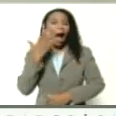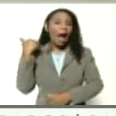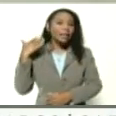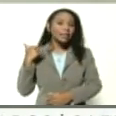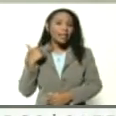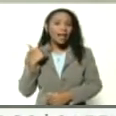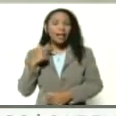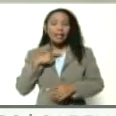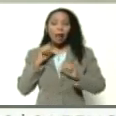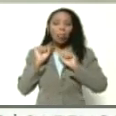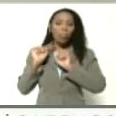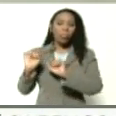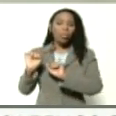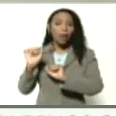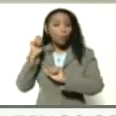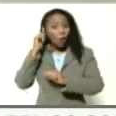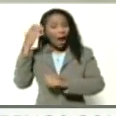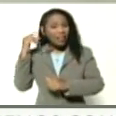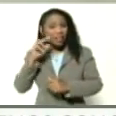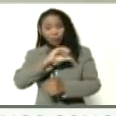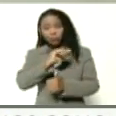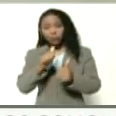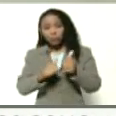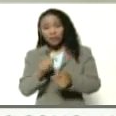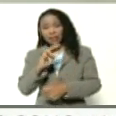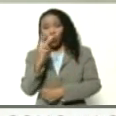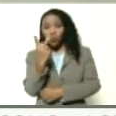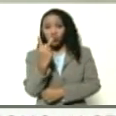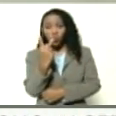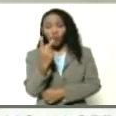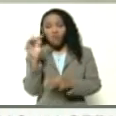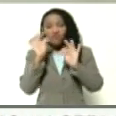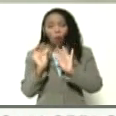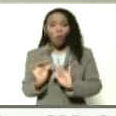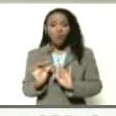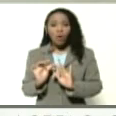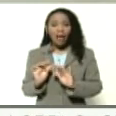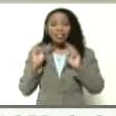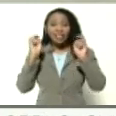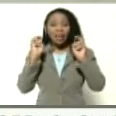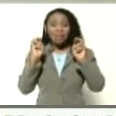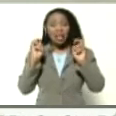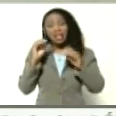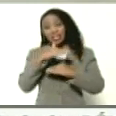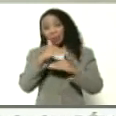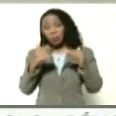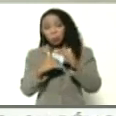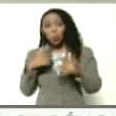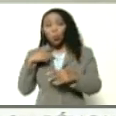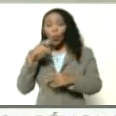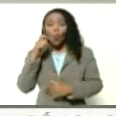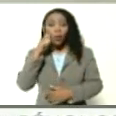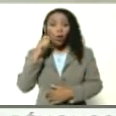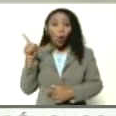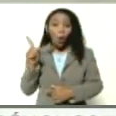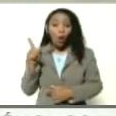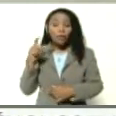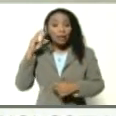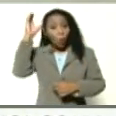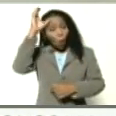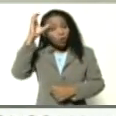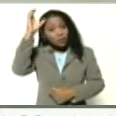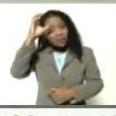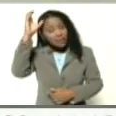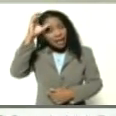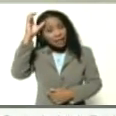a la mujer a un segundo plano, a veces en términos casi subhumanos, hoy se cobra la conciencia